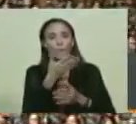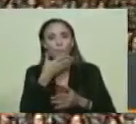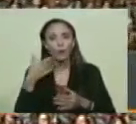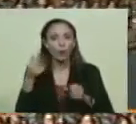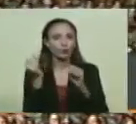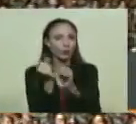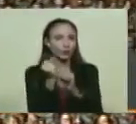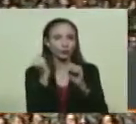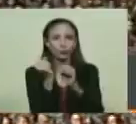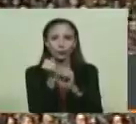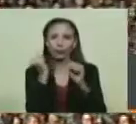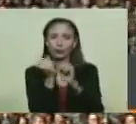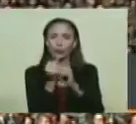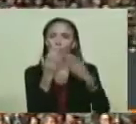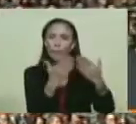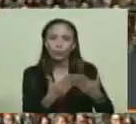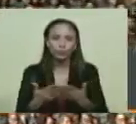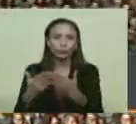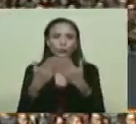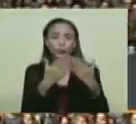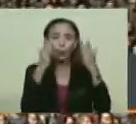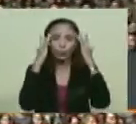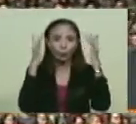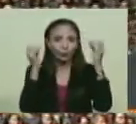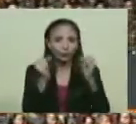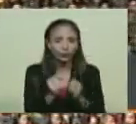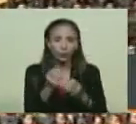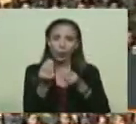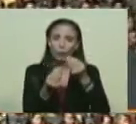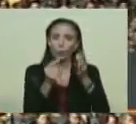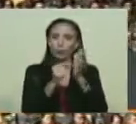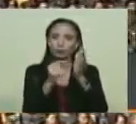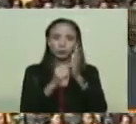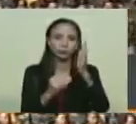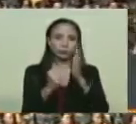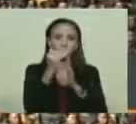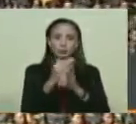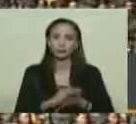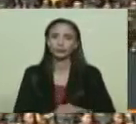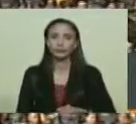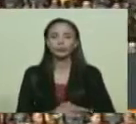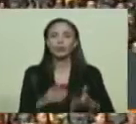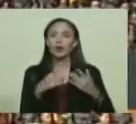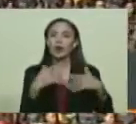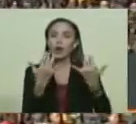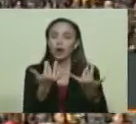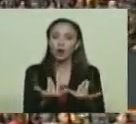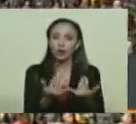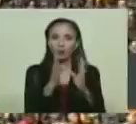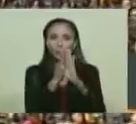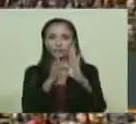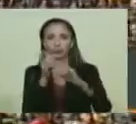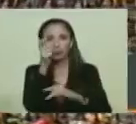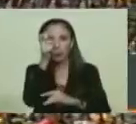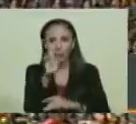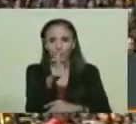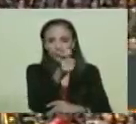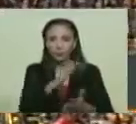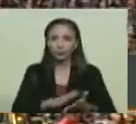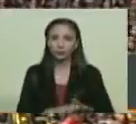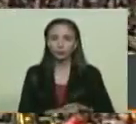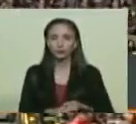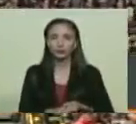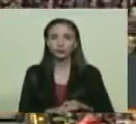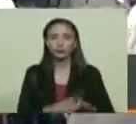operativo y eficiencia policial a nivel nacional. Reciben estandartes de las Fuerzas